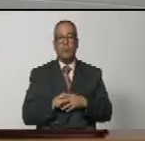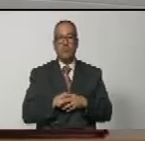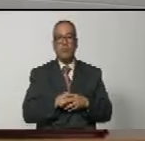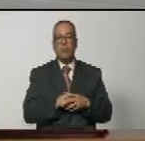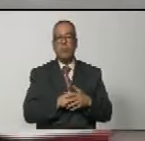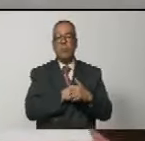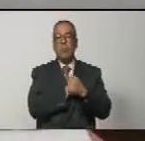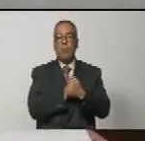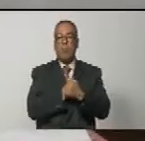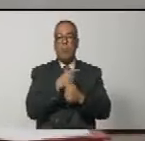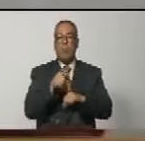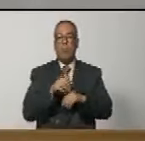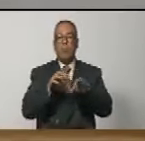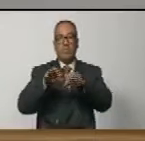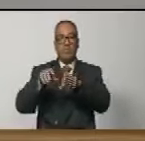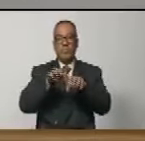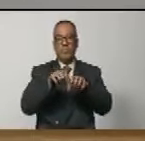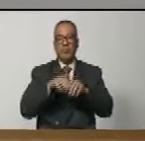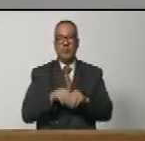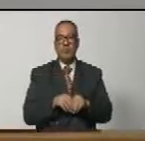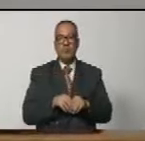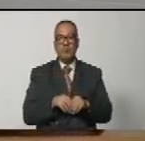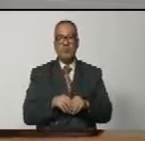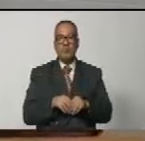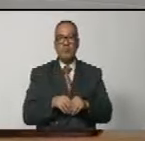Querida secretaria,